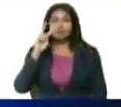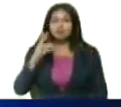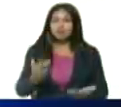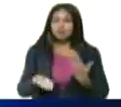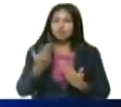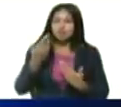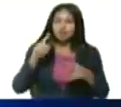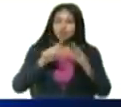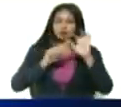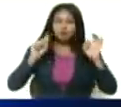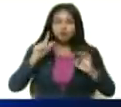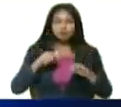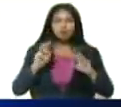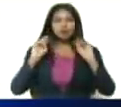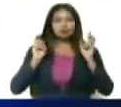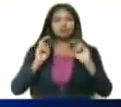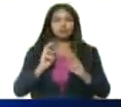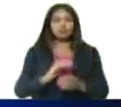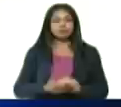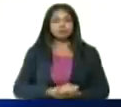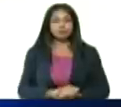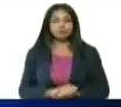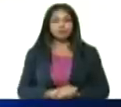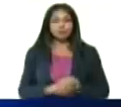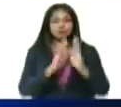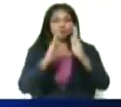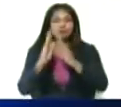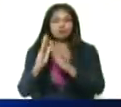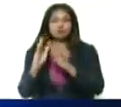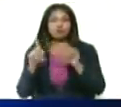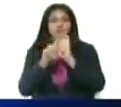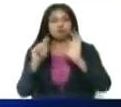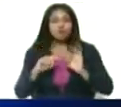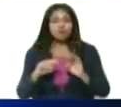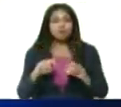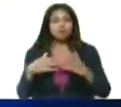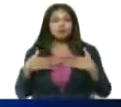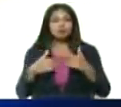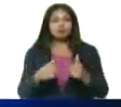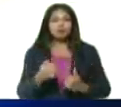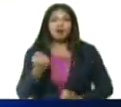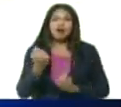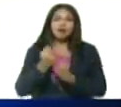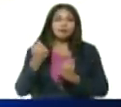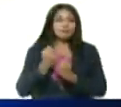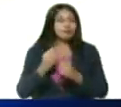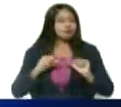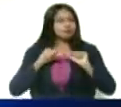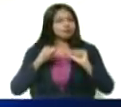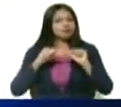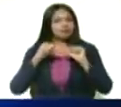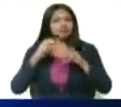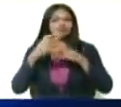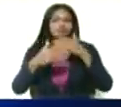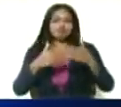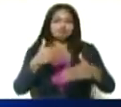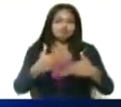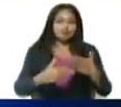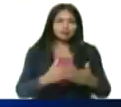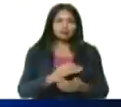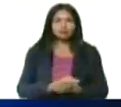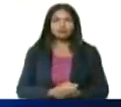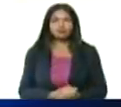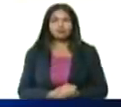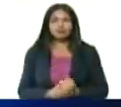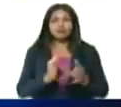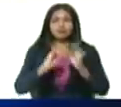importantes en este tema. Con la Organización Panamericana de la Salud también, apoyo permanente, apoyo constante. Con ellos, a